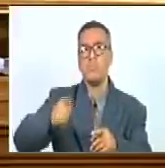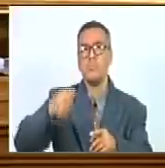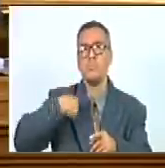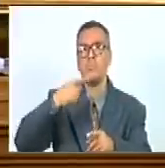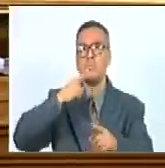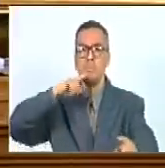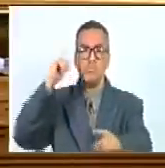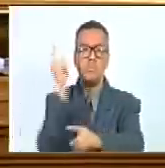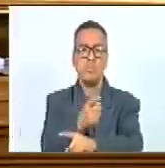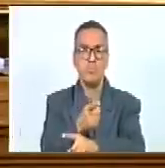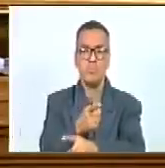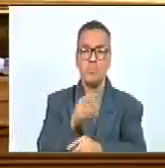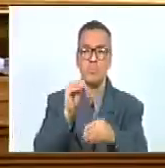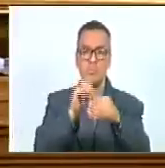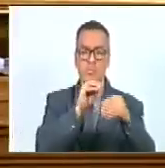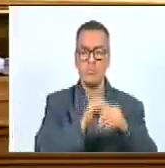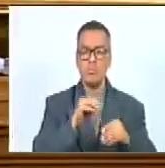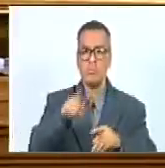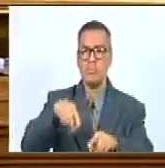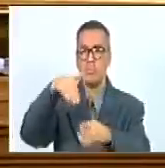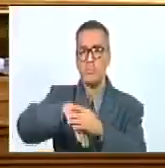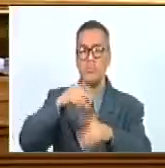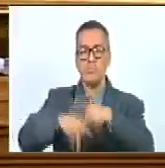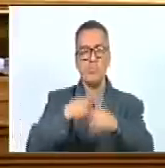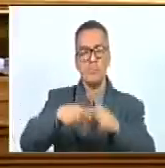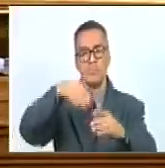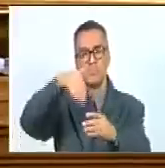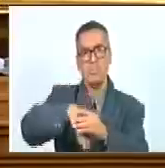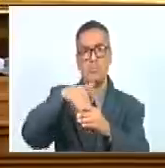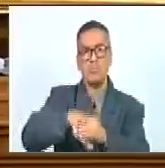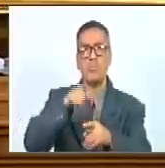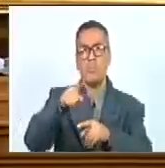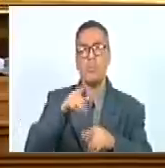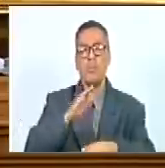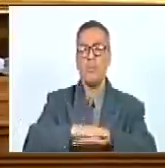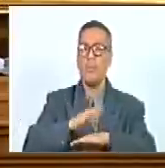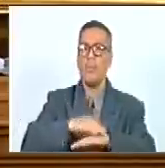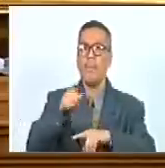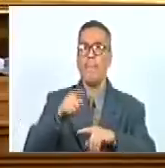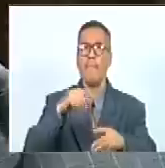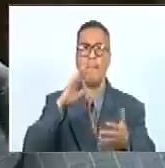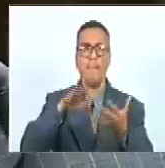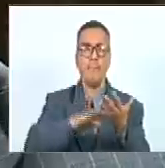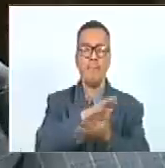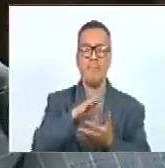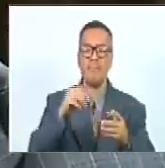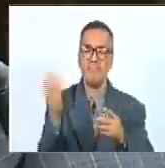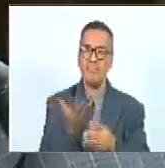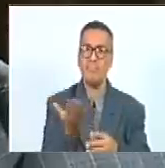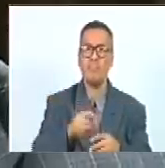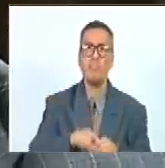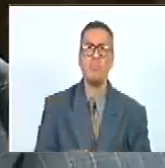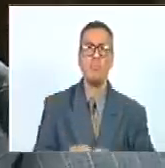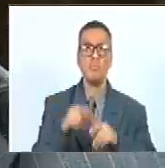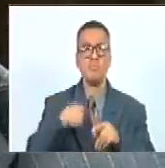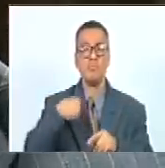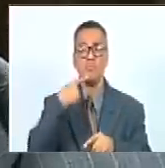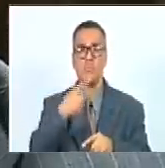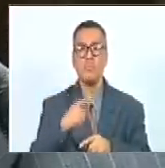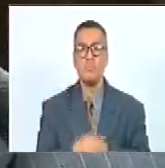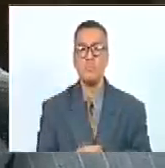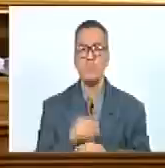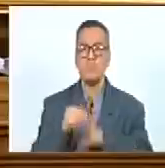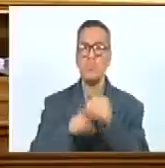que obligarla a que se convocara a este proceso electoral y en consecuencia lo sabotea. Cuando nos estamos refiriendo que lo